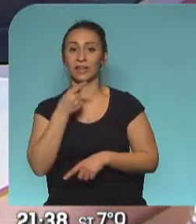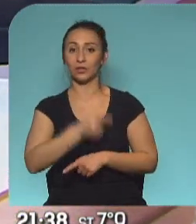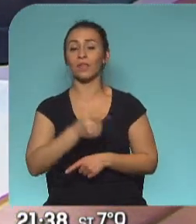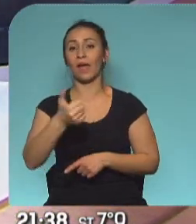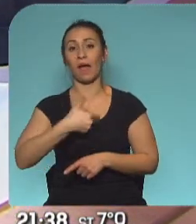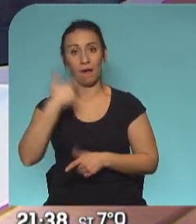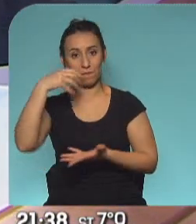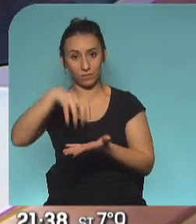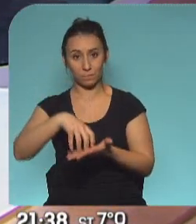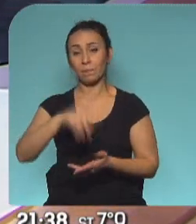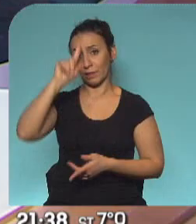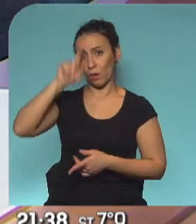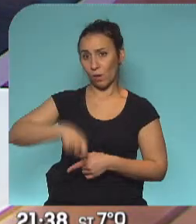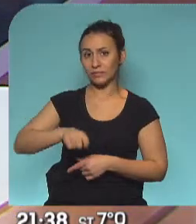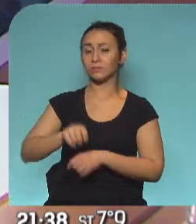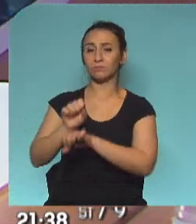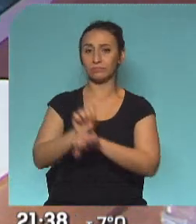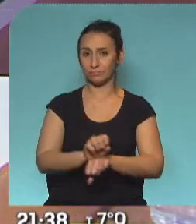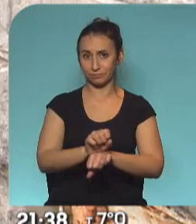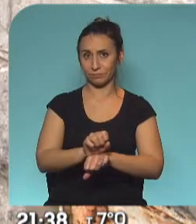lo procesó sin preventiva.